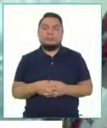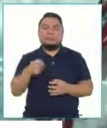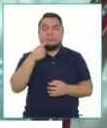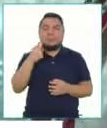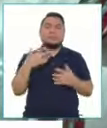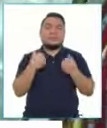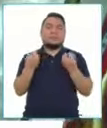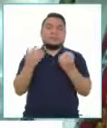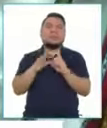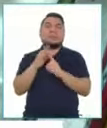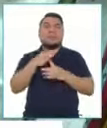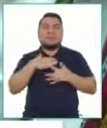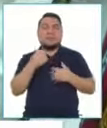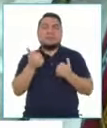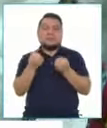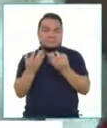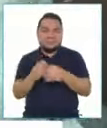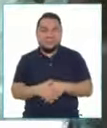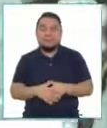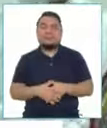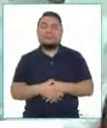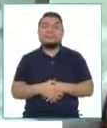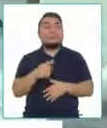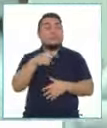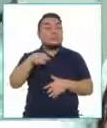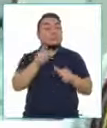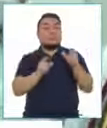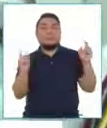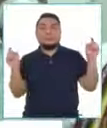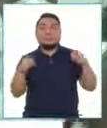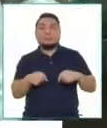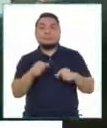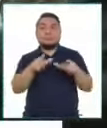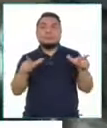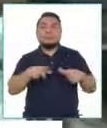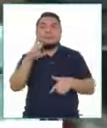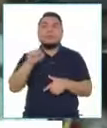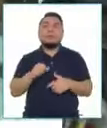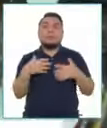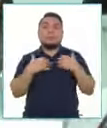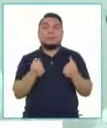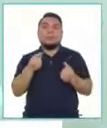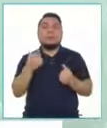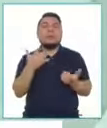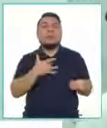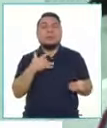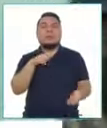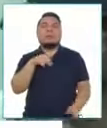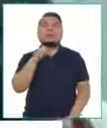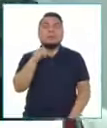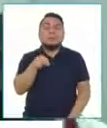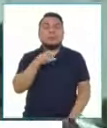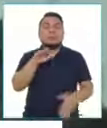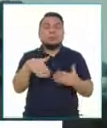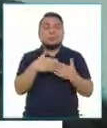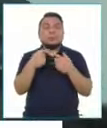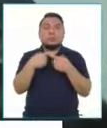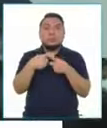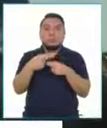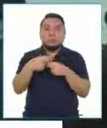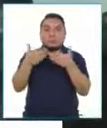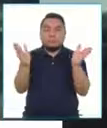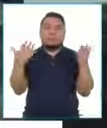de estos equipos que ya han llegado a la vía de salud Apurímac y que pronto estarán al servicio de los pacientes